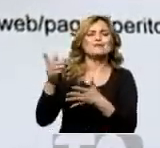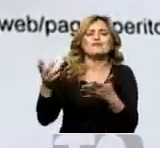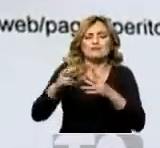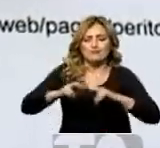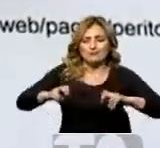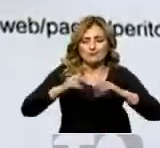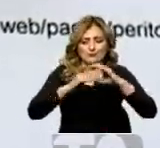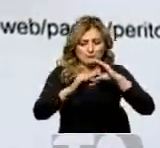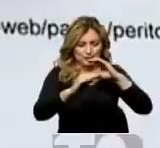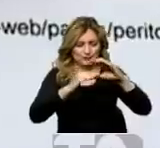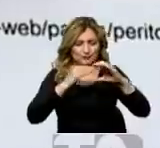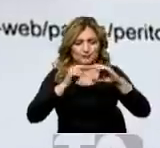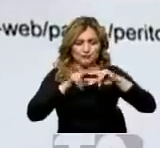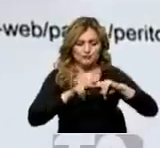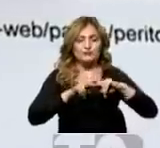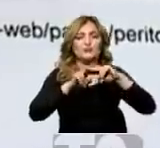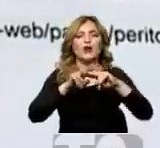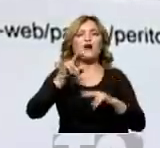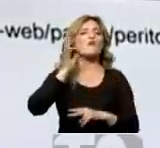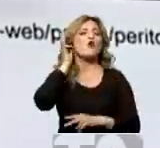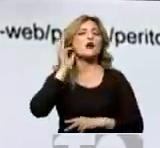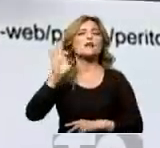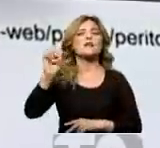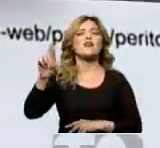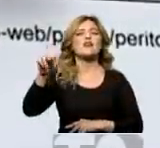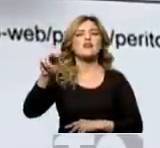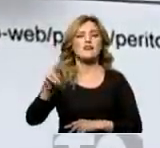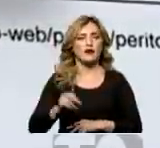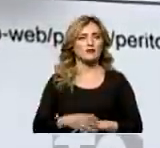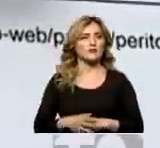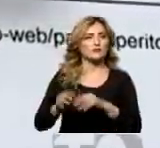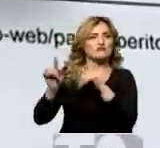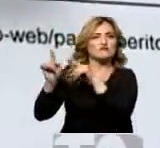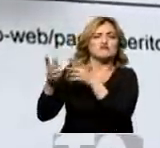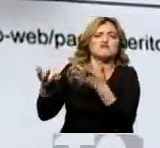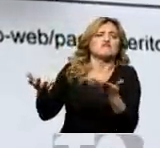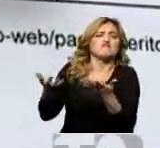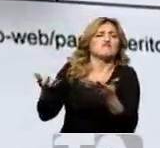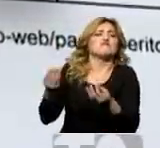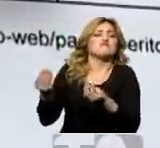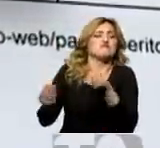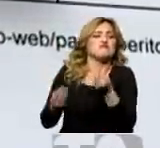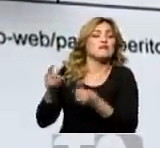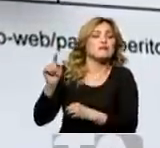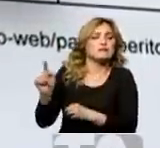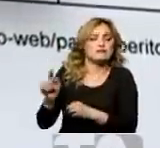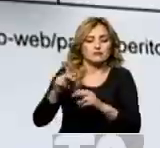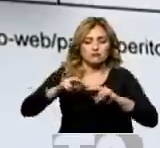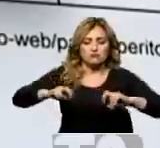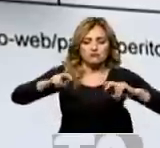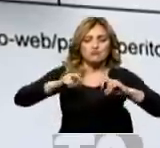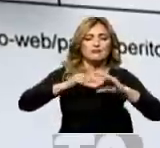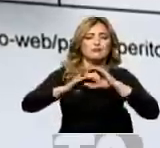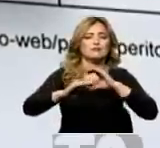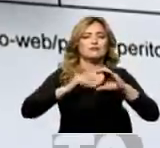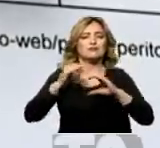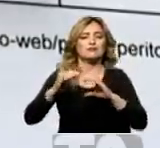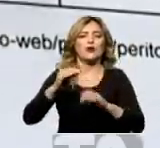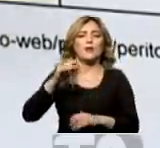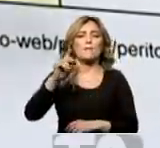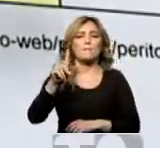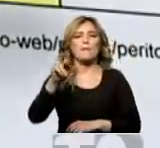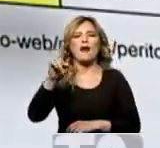los correos electrónicos de Laura Terán, o Franklin Ilazaca, que hizo la pericia a los correos electrónicos de